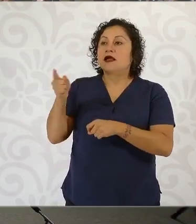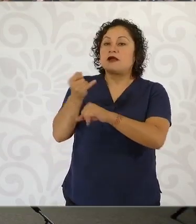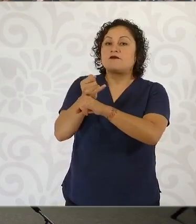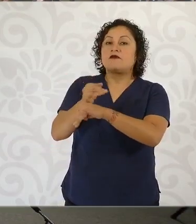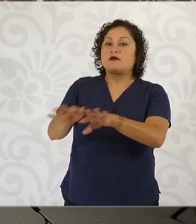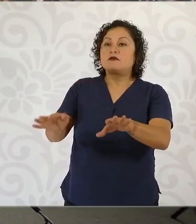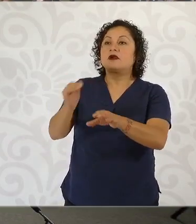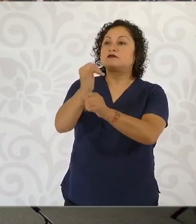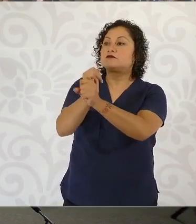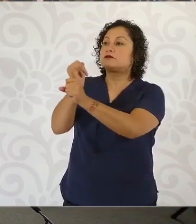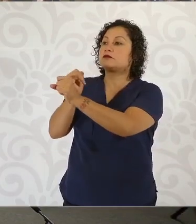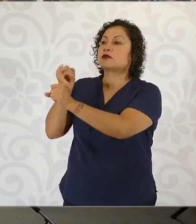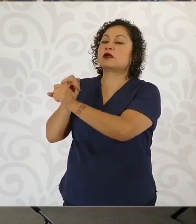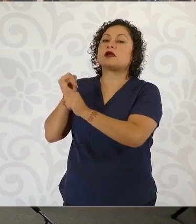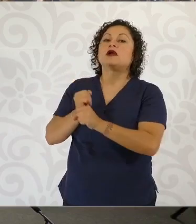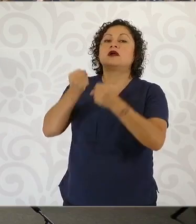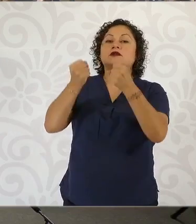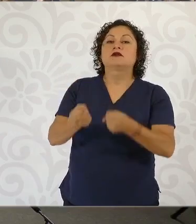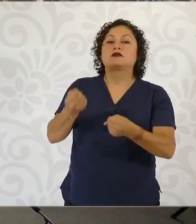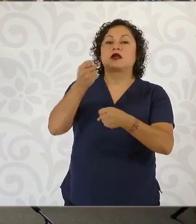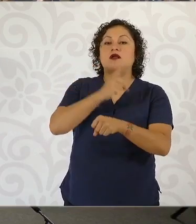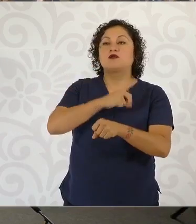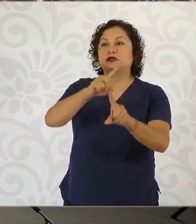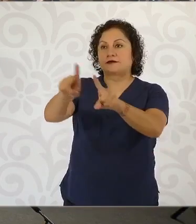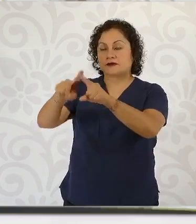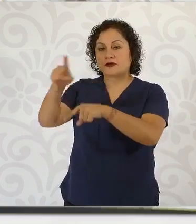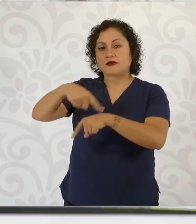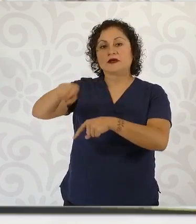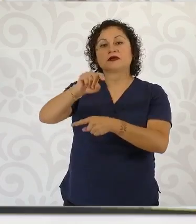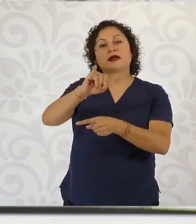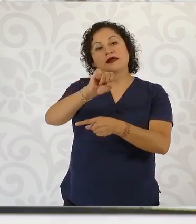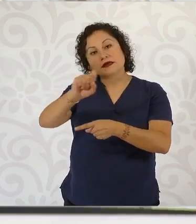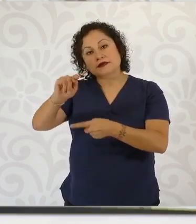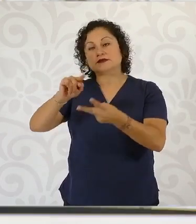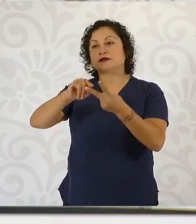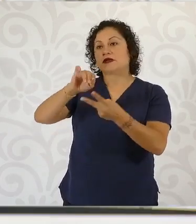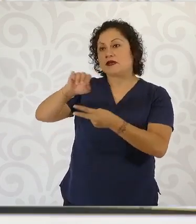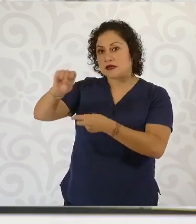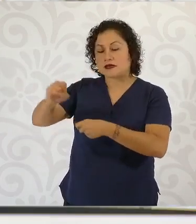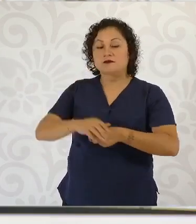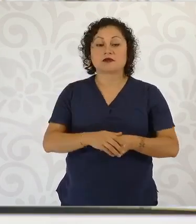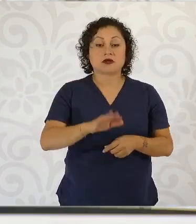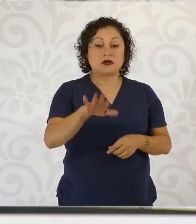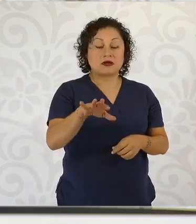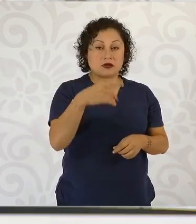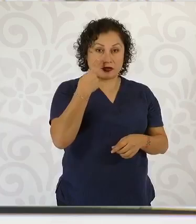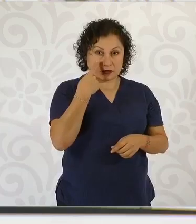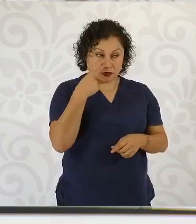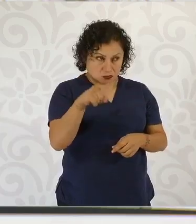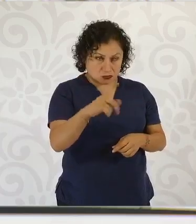de salud, IMSS, ISSSTE, Pemex, etcétera. Por eso, a ver, la pregunta es, ¿también consultaste a todos los estados de la